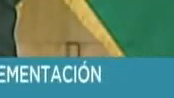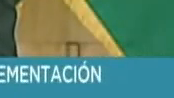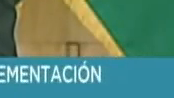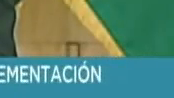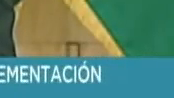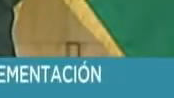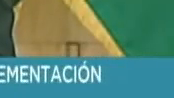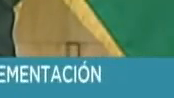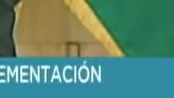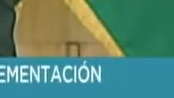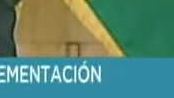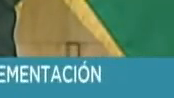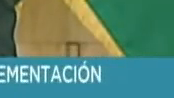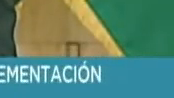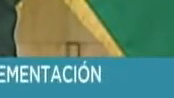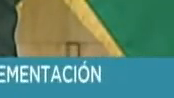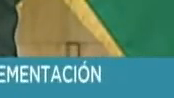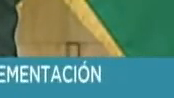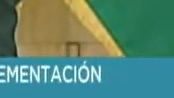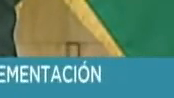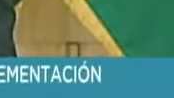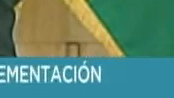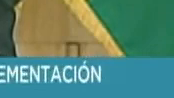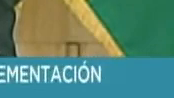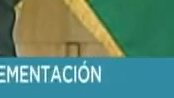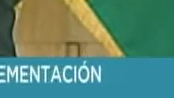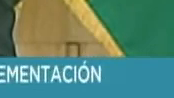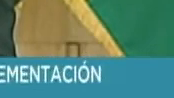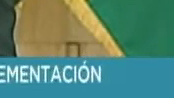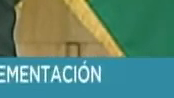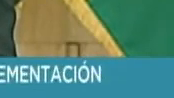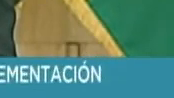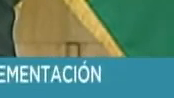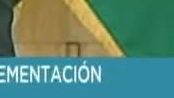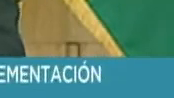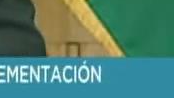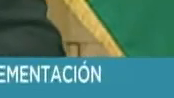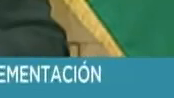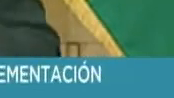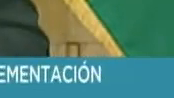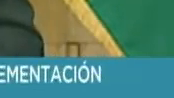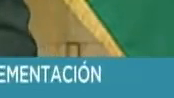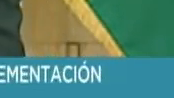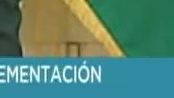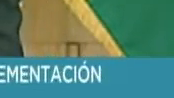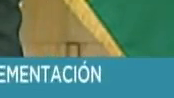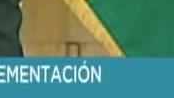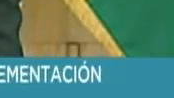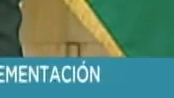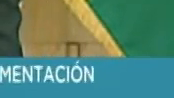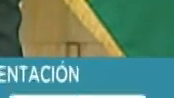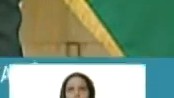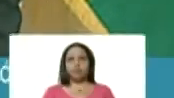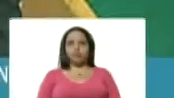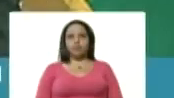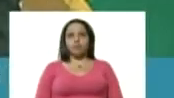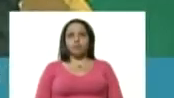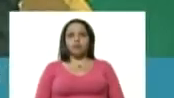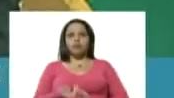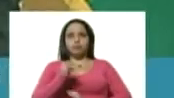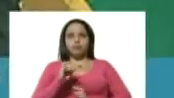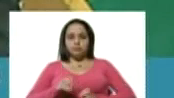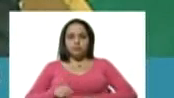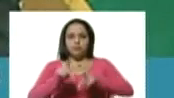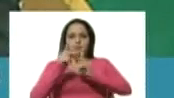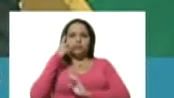empresas mixtas en los países miembros, bueno, tuvimos la oportunidad de ver en marcha una